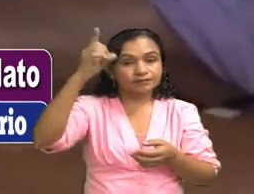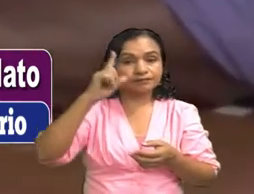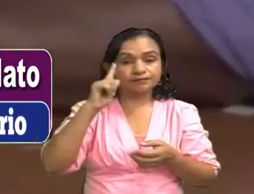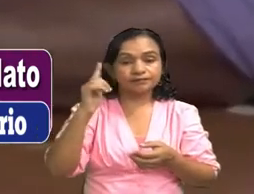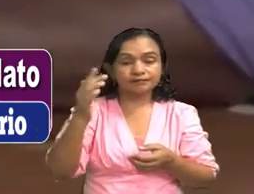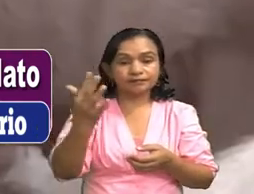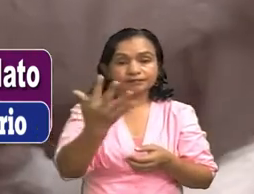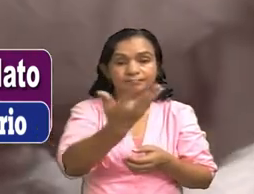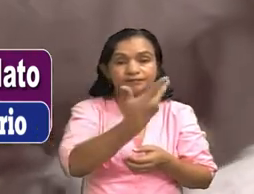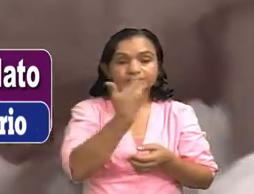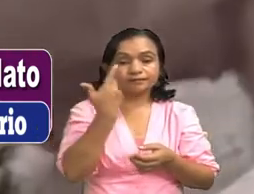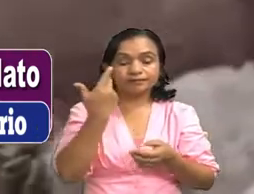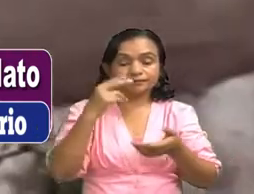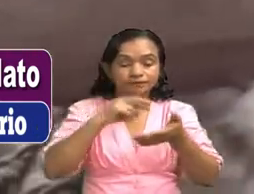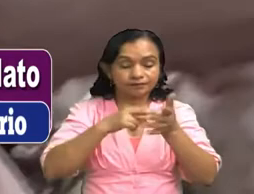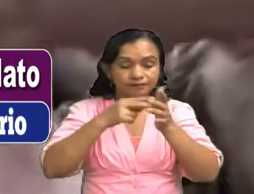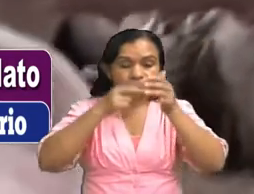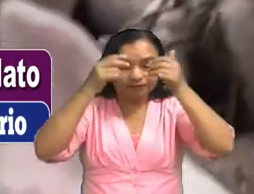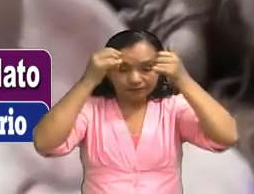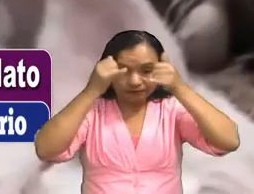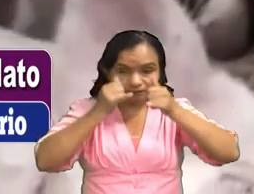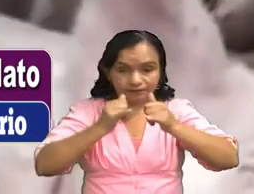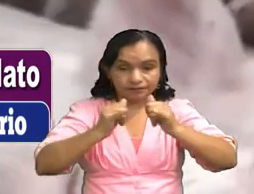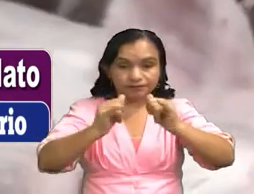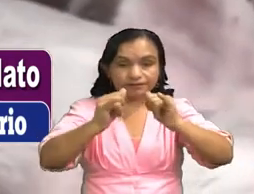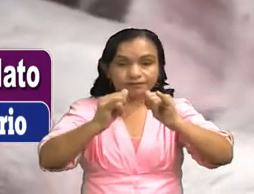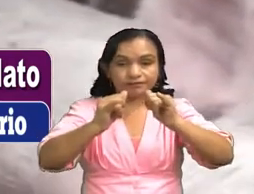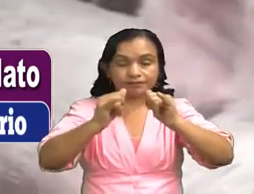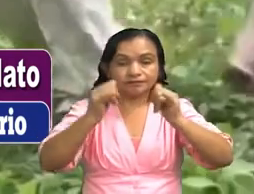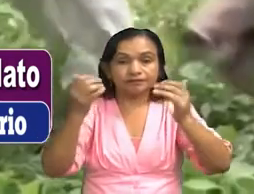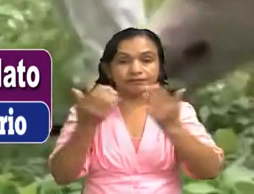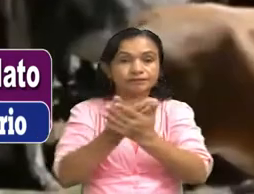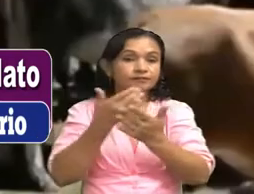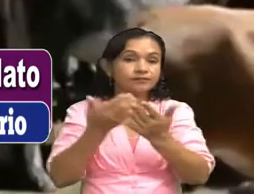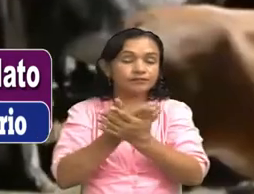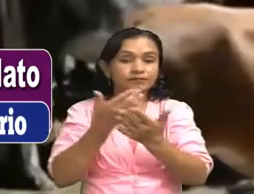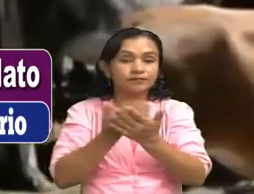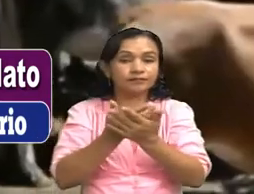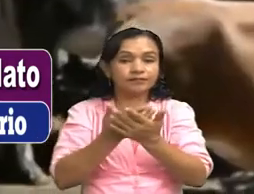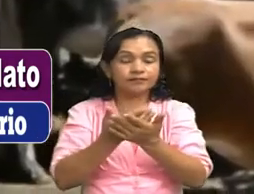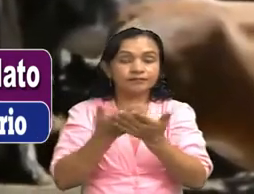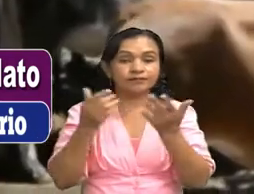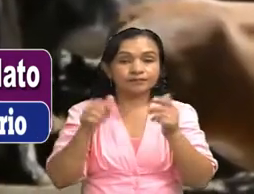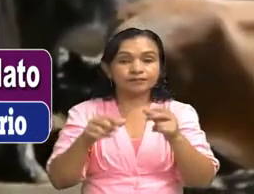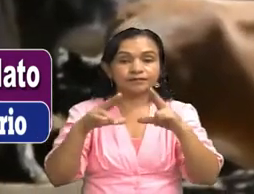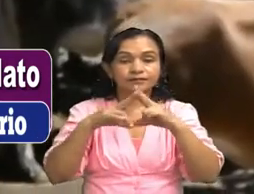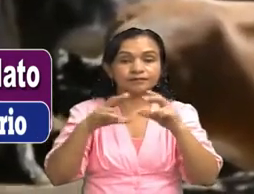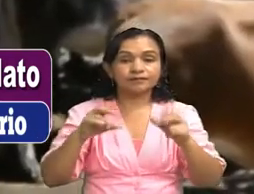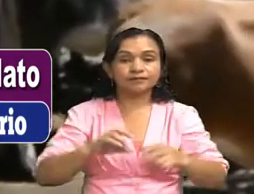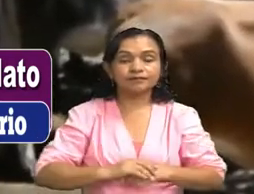línea de lo que es la ganadería. Y ahorita hay un nuevo inversionista en este país. Tenemos que hacer una